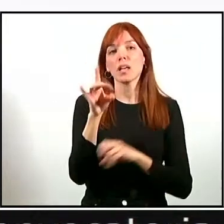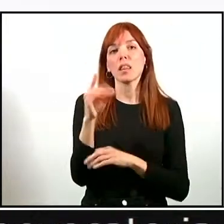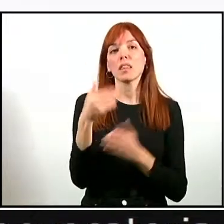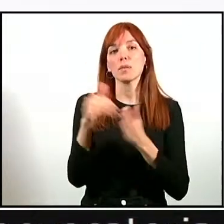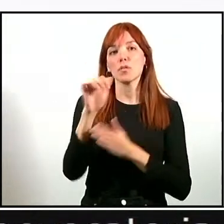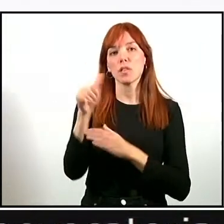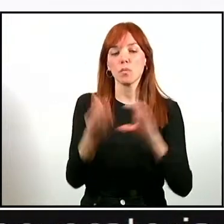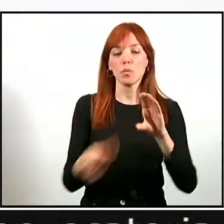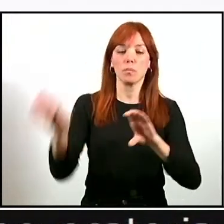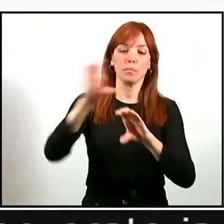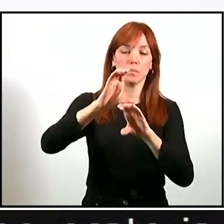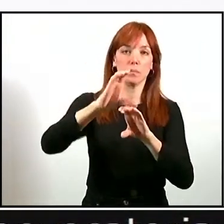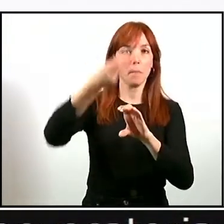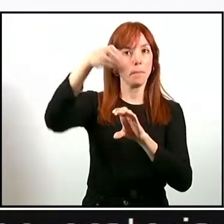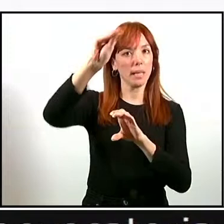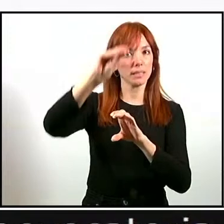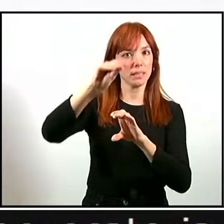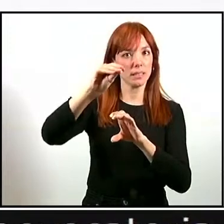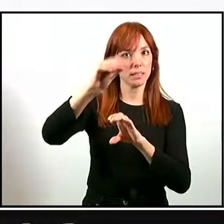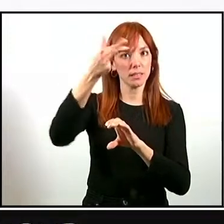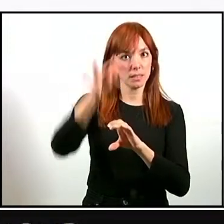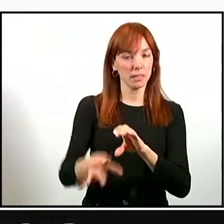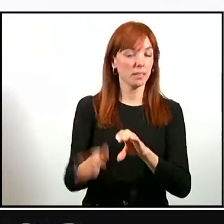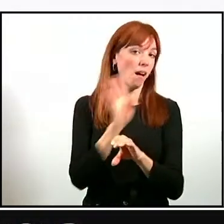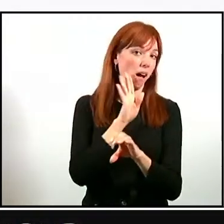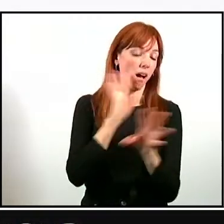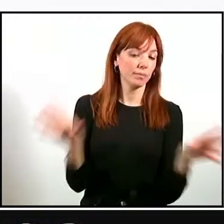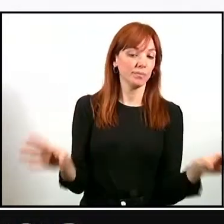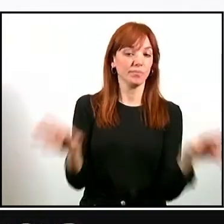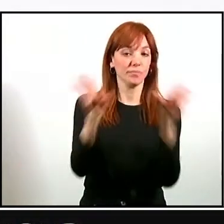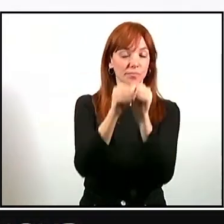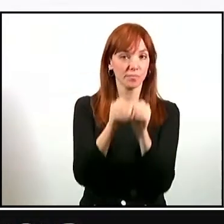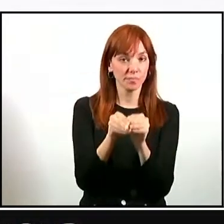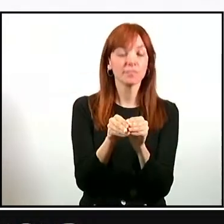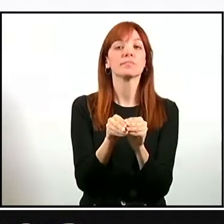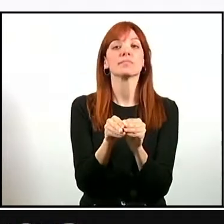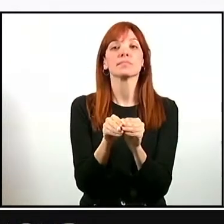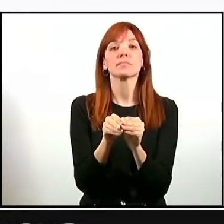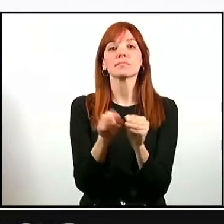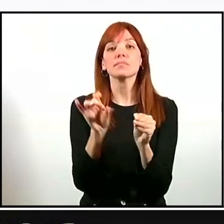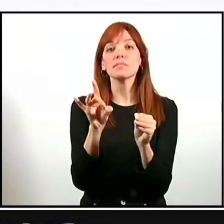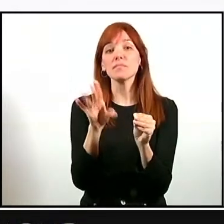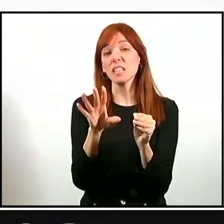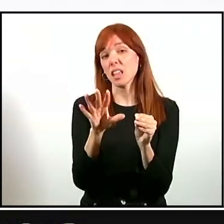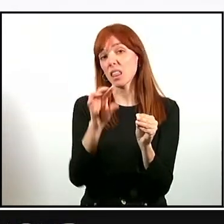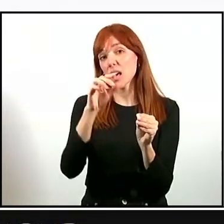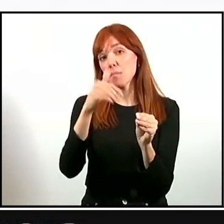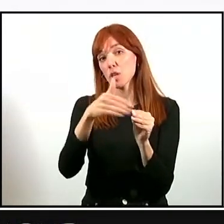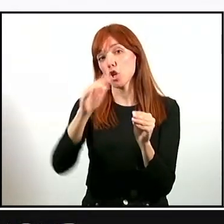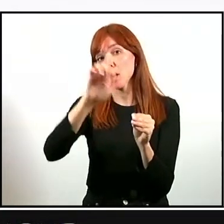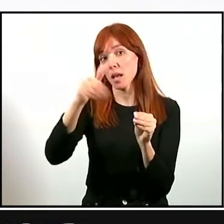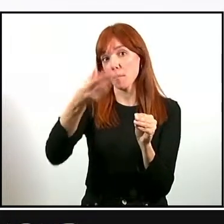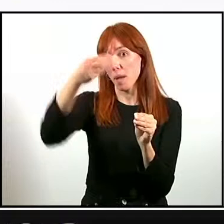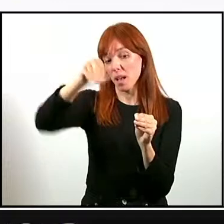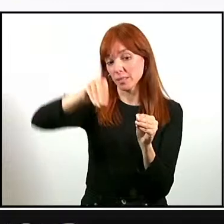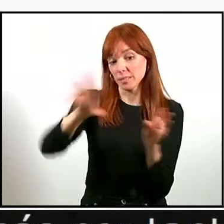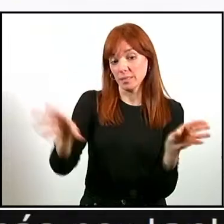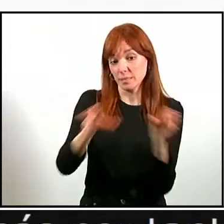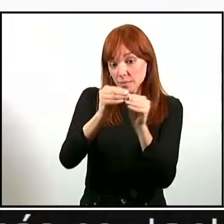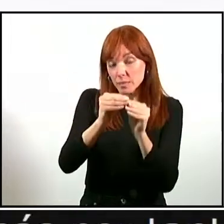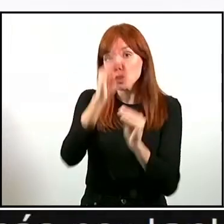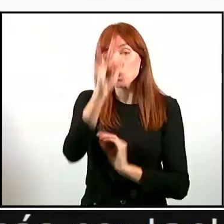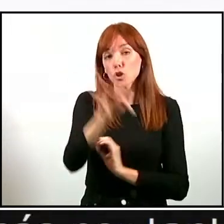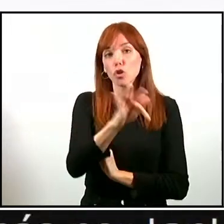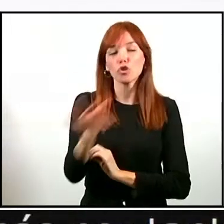euros más de los 25 que había en la anterior, en estos 15 millones de euros más, por tanto 40 millones de euros, esperamos